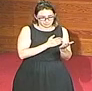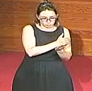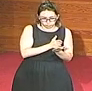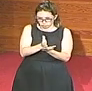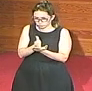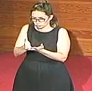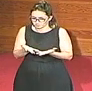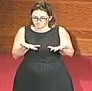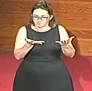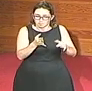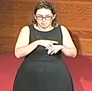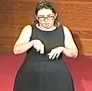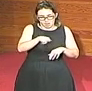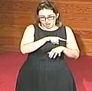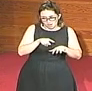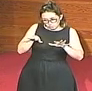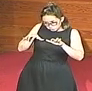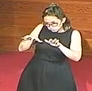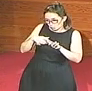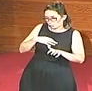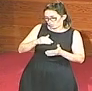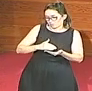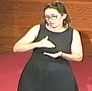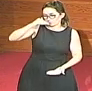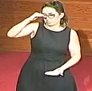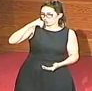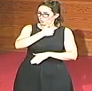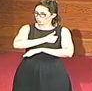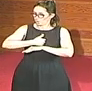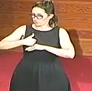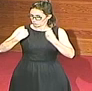para que puedan armarse como ciudadanas y ciudadanos.